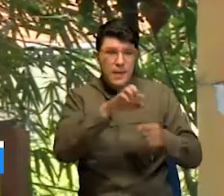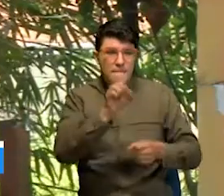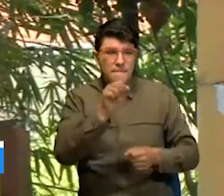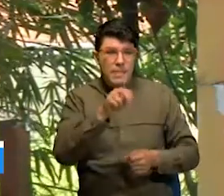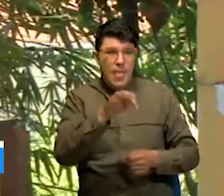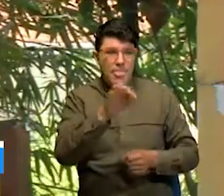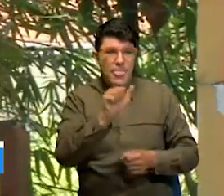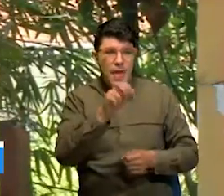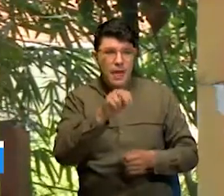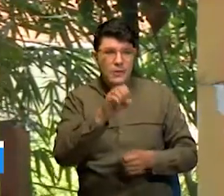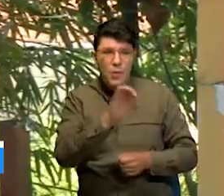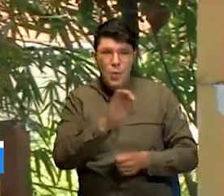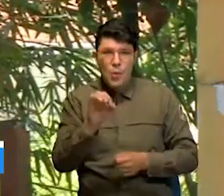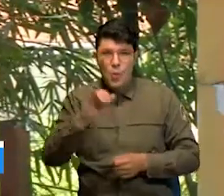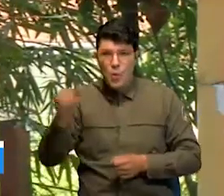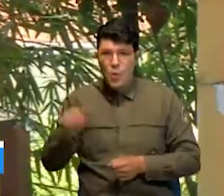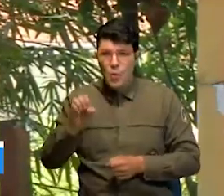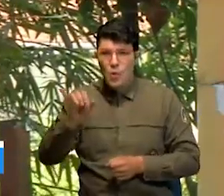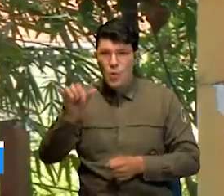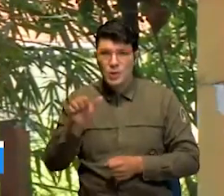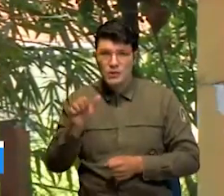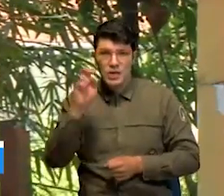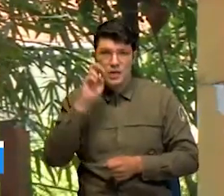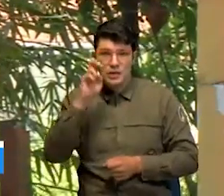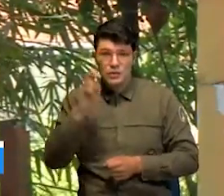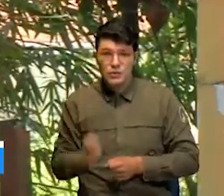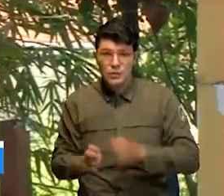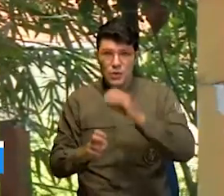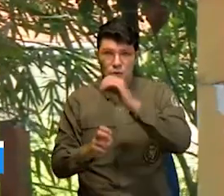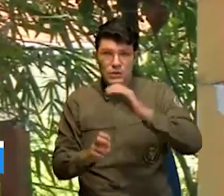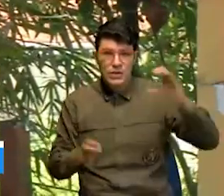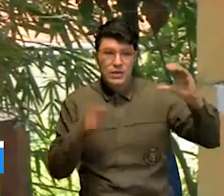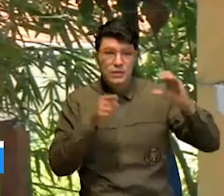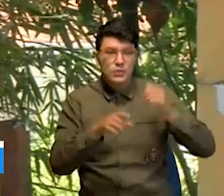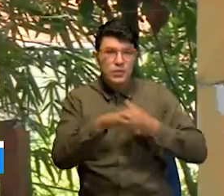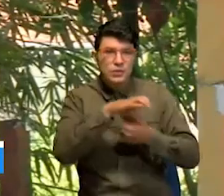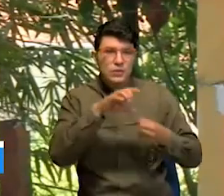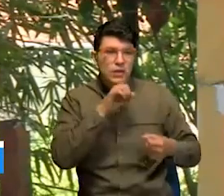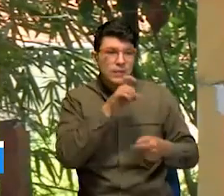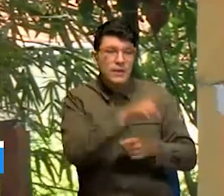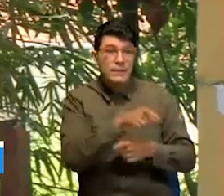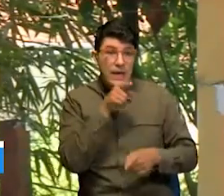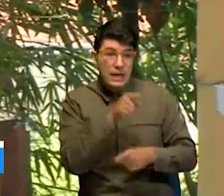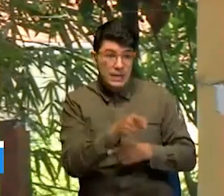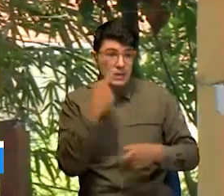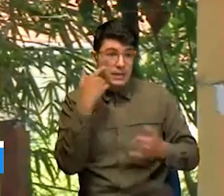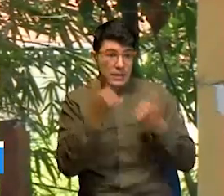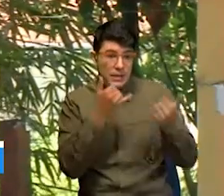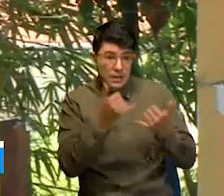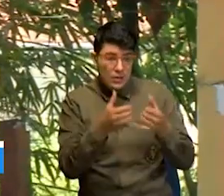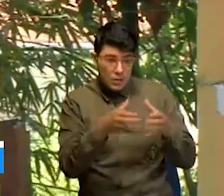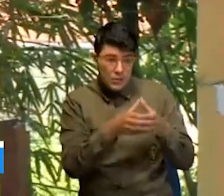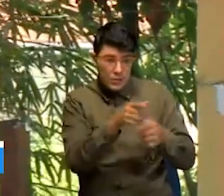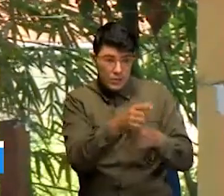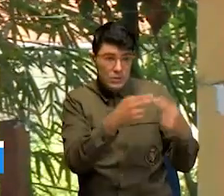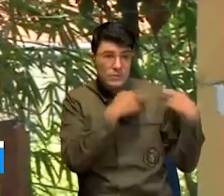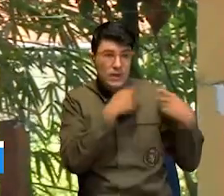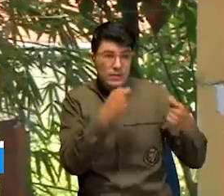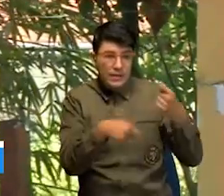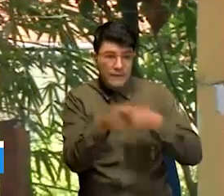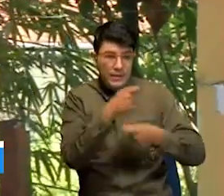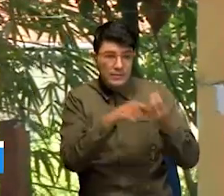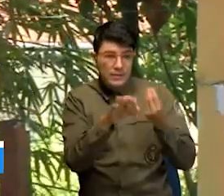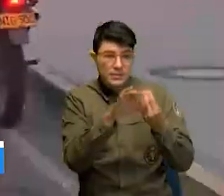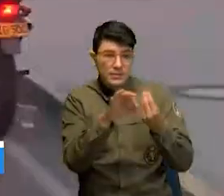esto en el sur occidente de bucaramanga allí se desmanteló una organización dedicada al expendio de estupefacientes